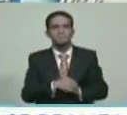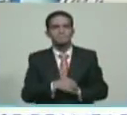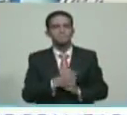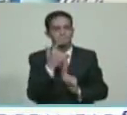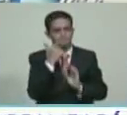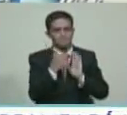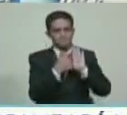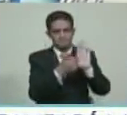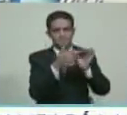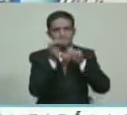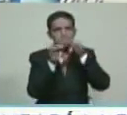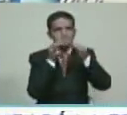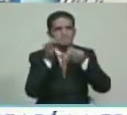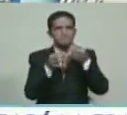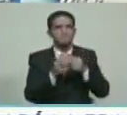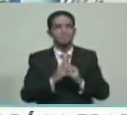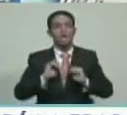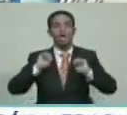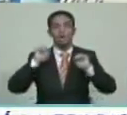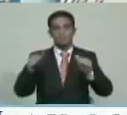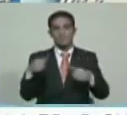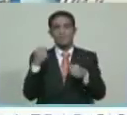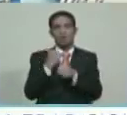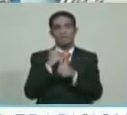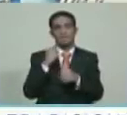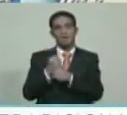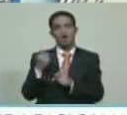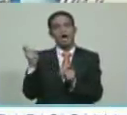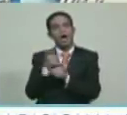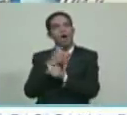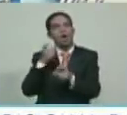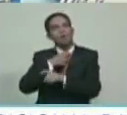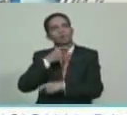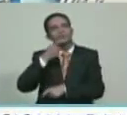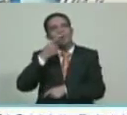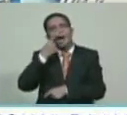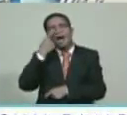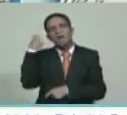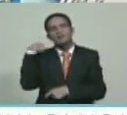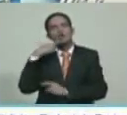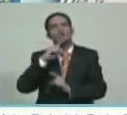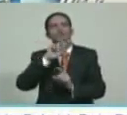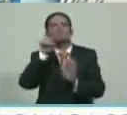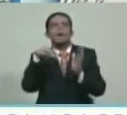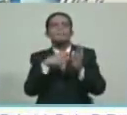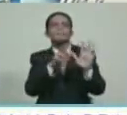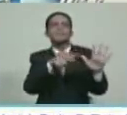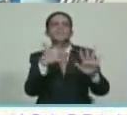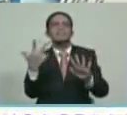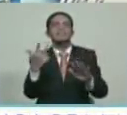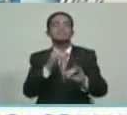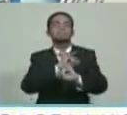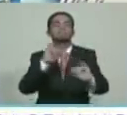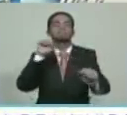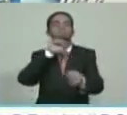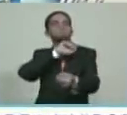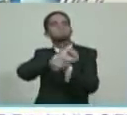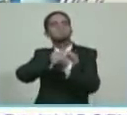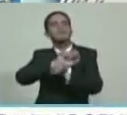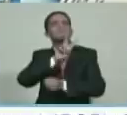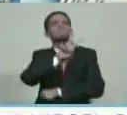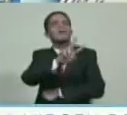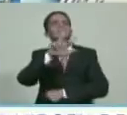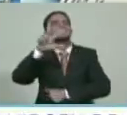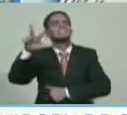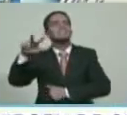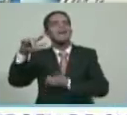lo siguiente. Desde que iniciamos nuestra gestión en agosto del año 2017, han sido capturadas 23